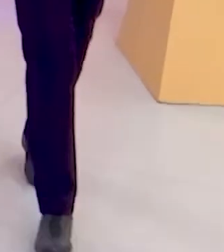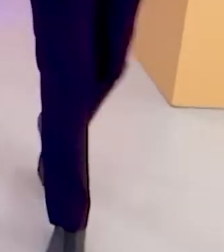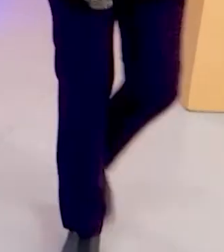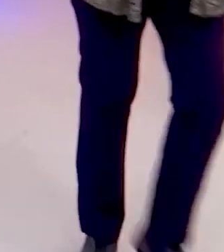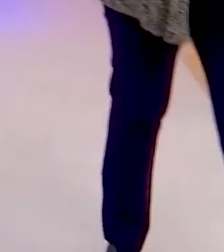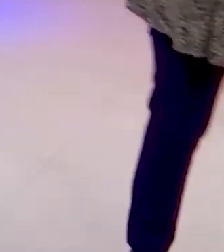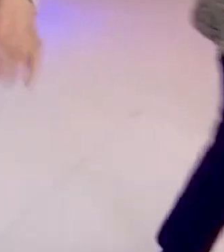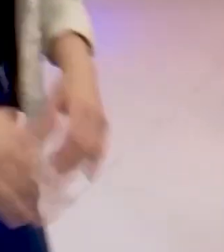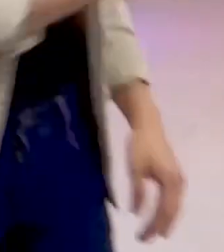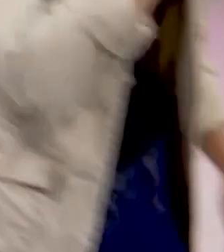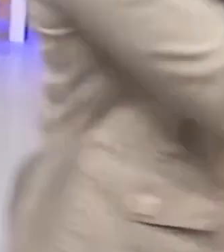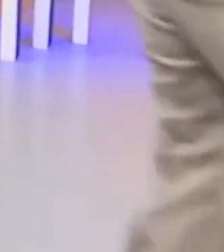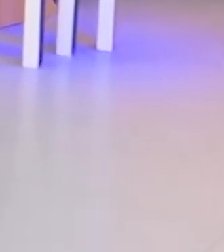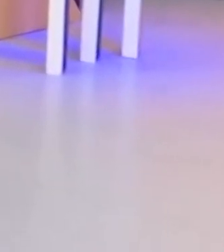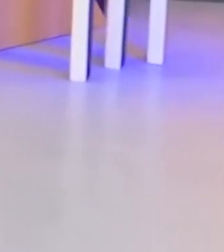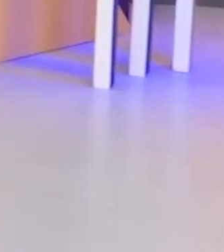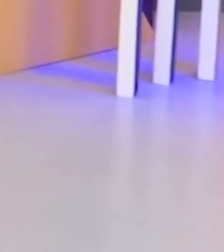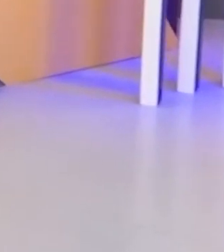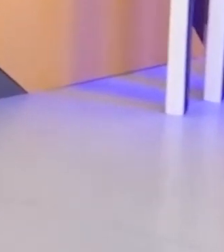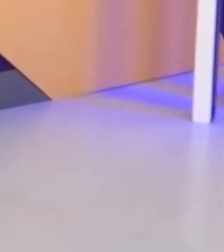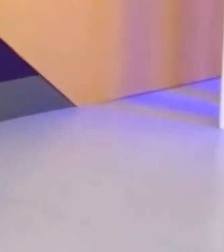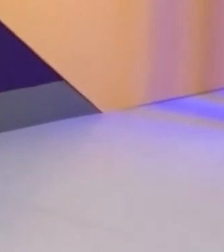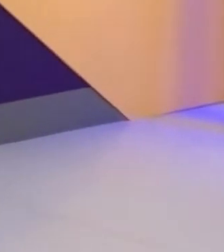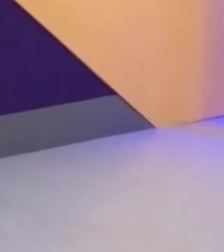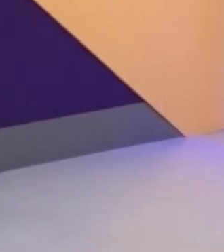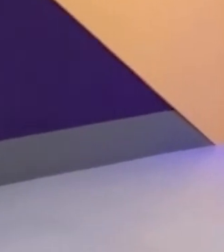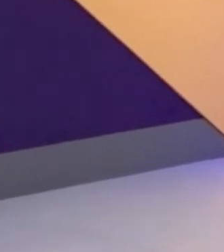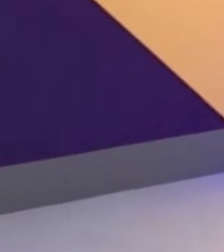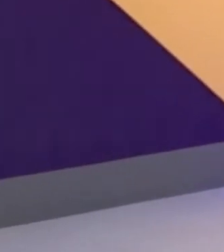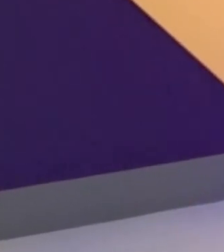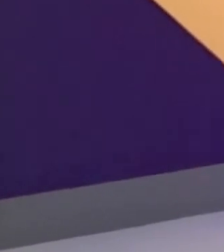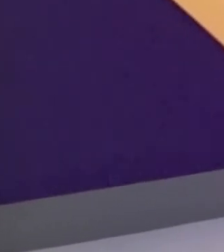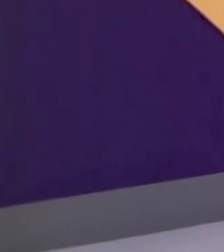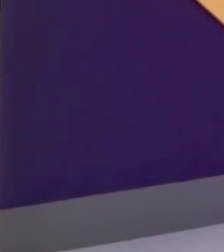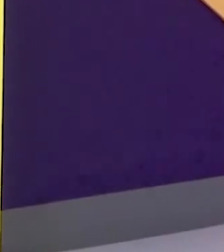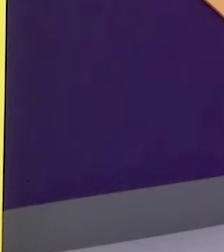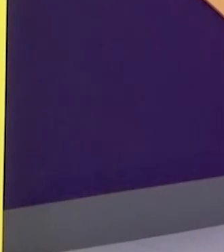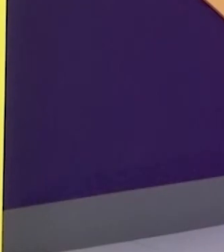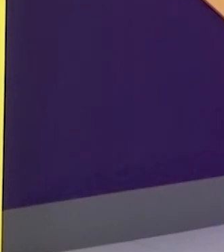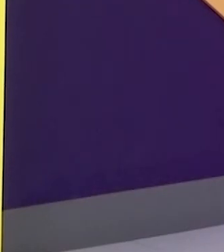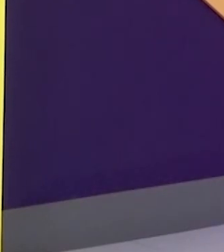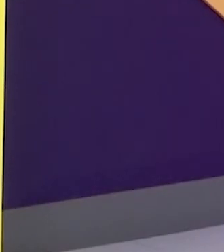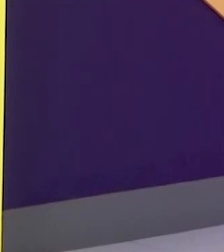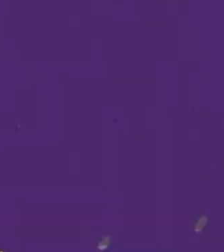qué Estuvo buena increíble, sesión. ¿no? El Muy video me pareció interesante. muy bien.